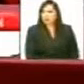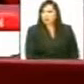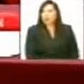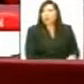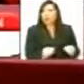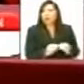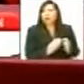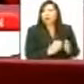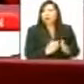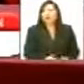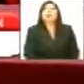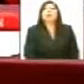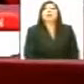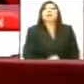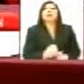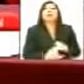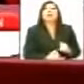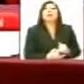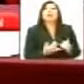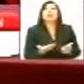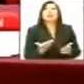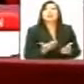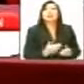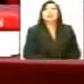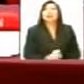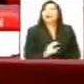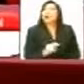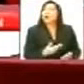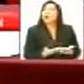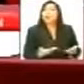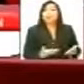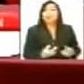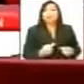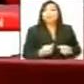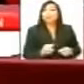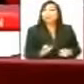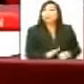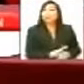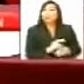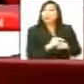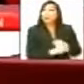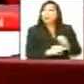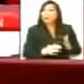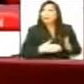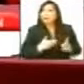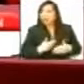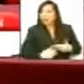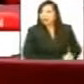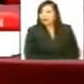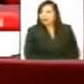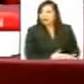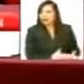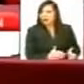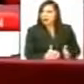una corte anticorrupción internacional. Es decir, que no hay una institución supranacional que pueda imponer sobre